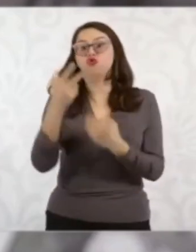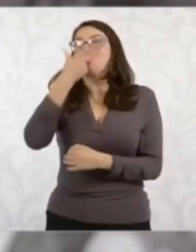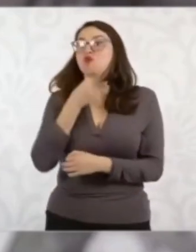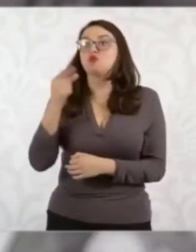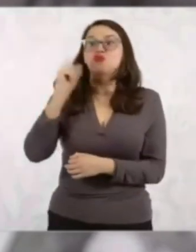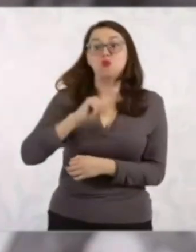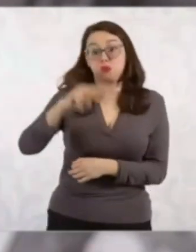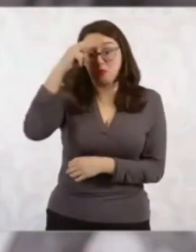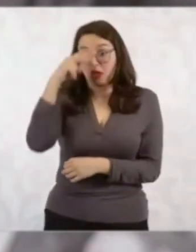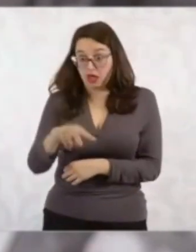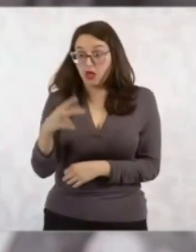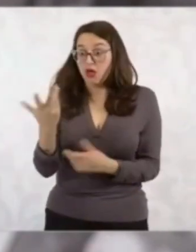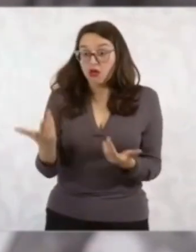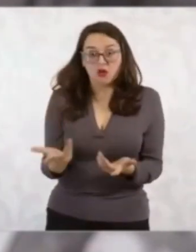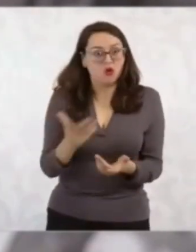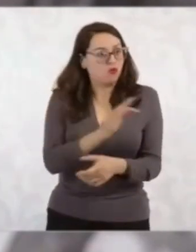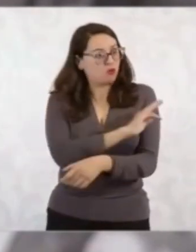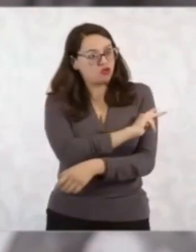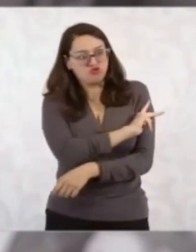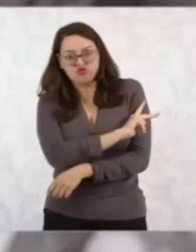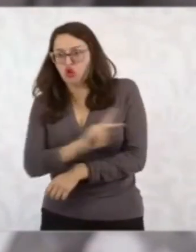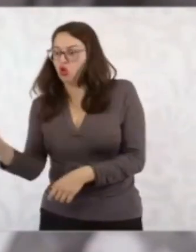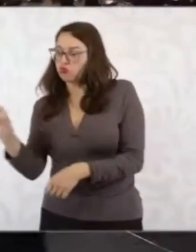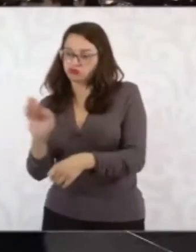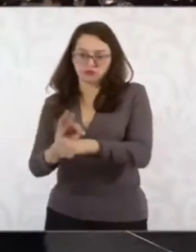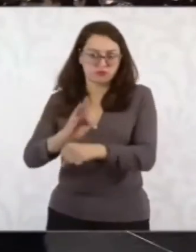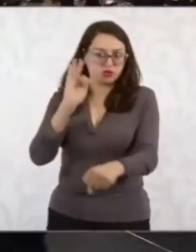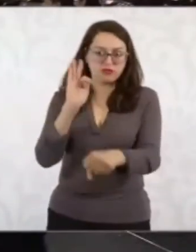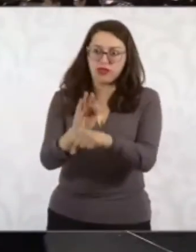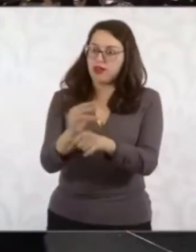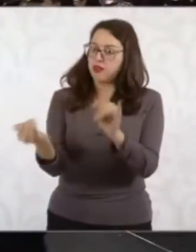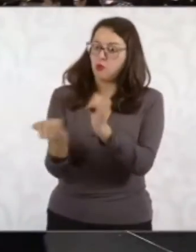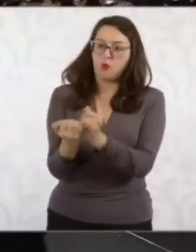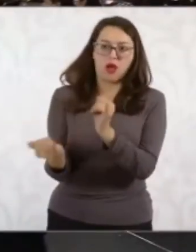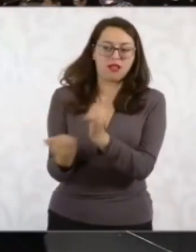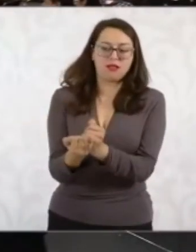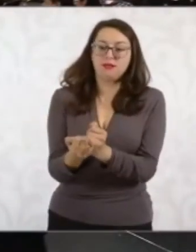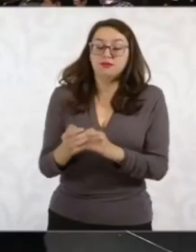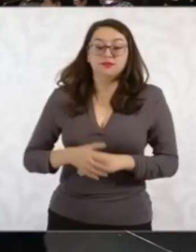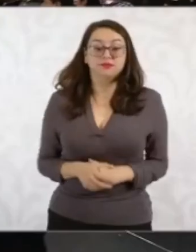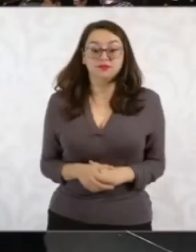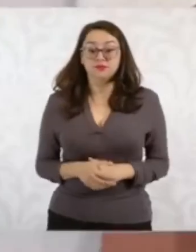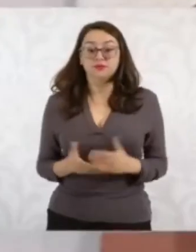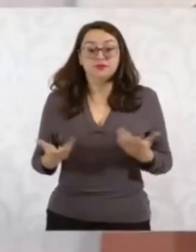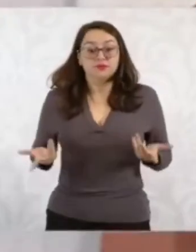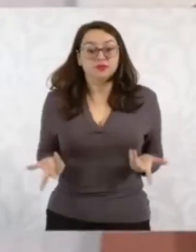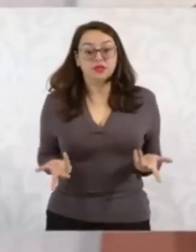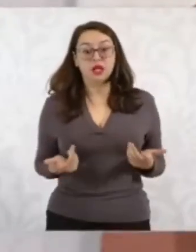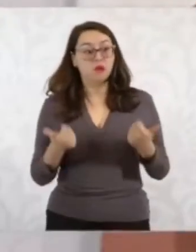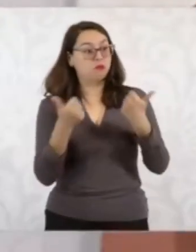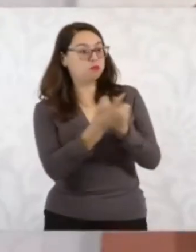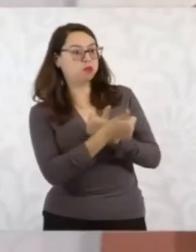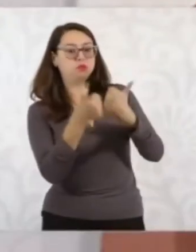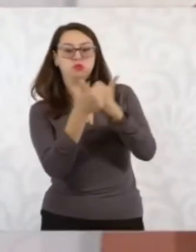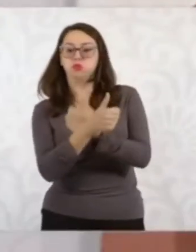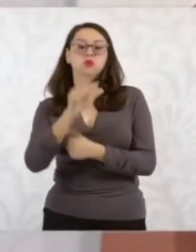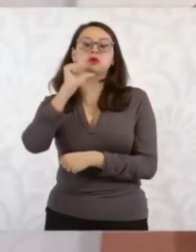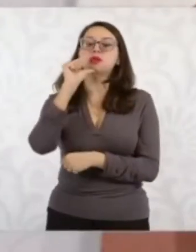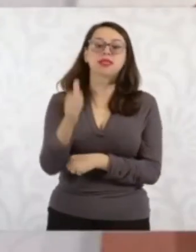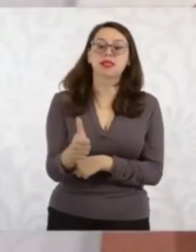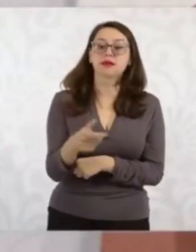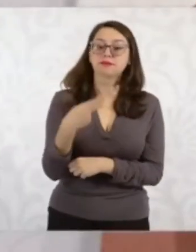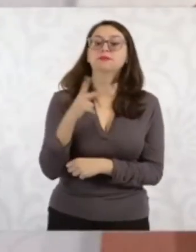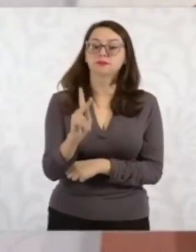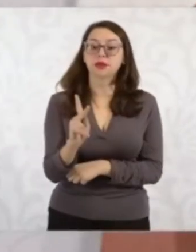no solamente de la presidenta de la República. Es muy importante que no hay protección para nadie, pero tiene que